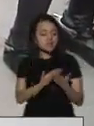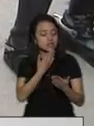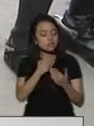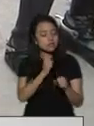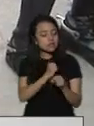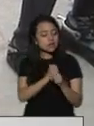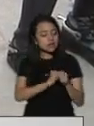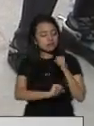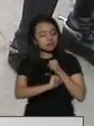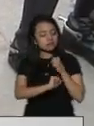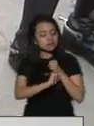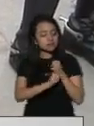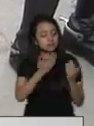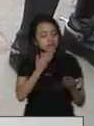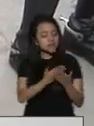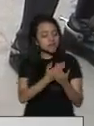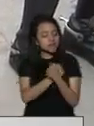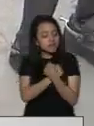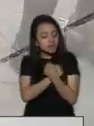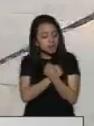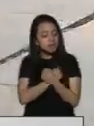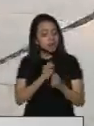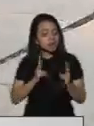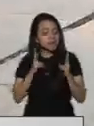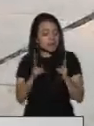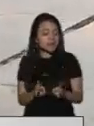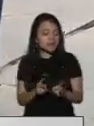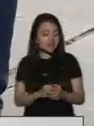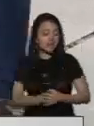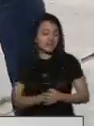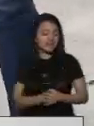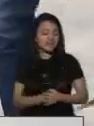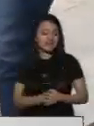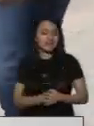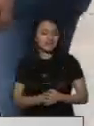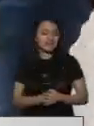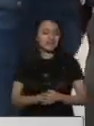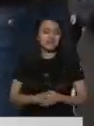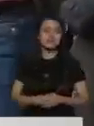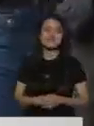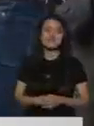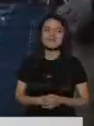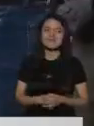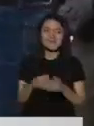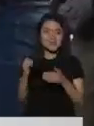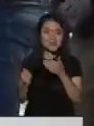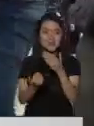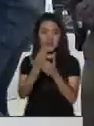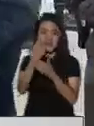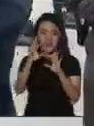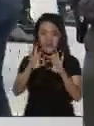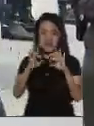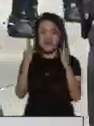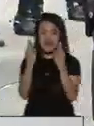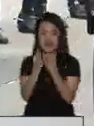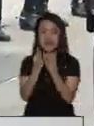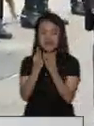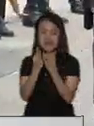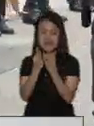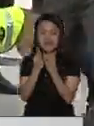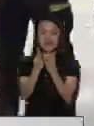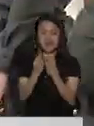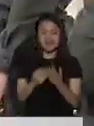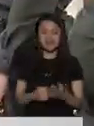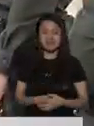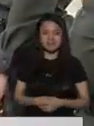que hiciste. Gracias, mi amor. Ya vamos a descansar, ¿oíste? Su nueva familia habló con Noticentro 1 CMI.